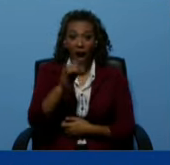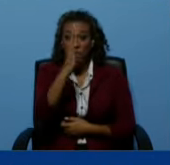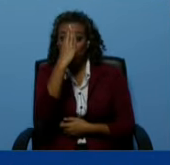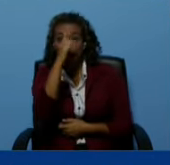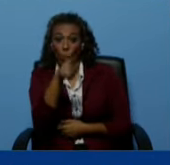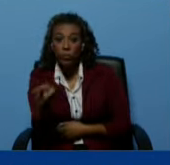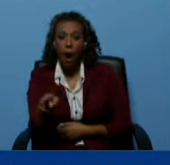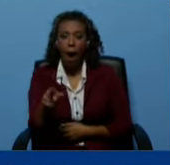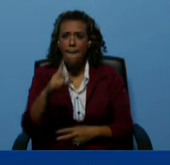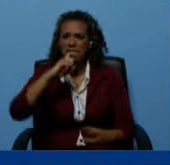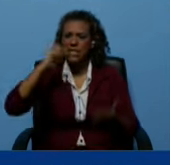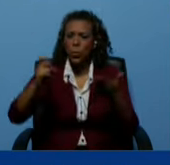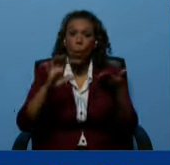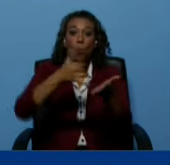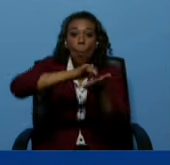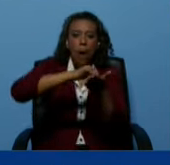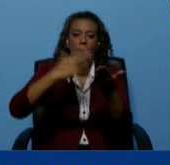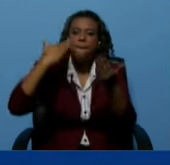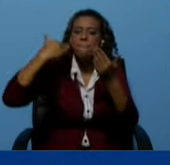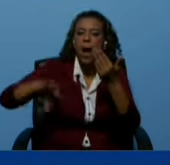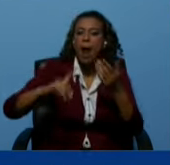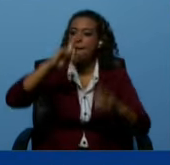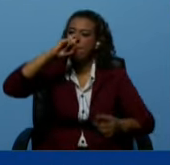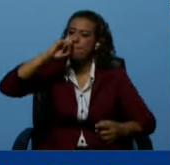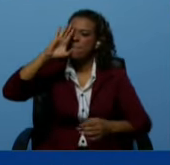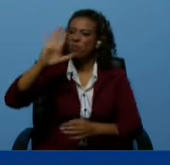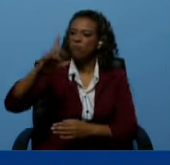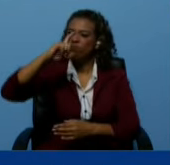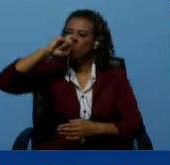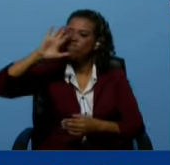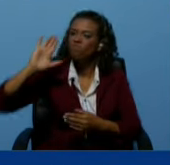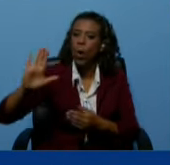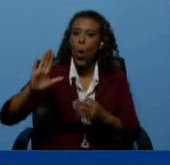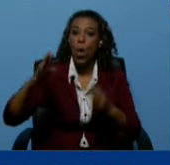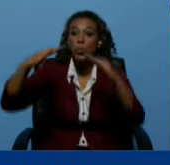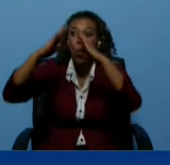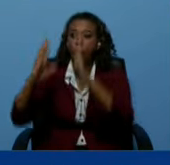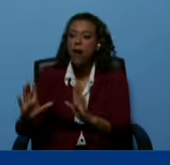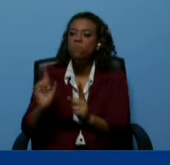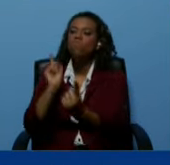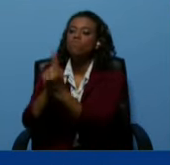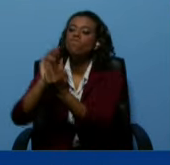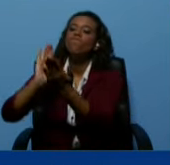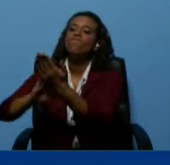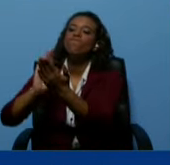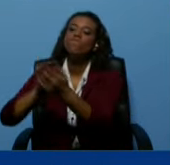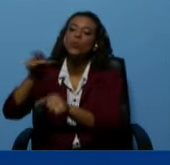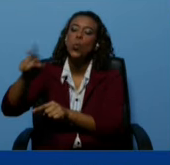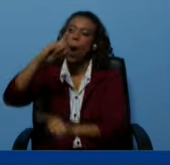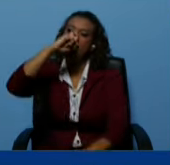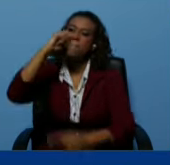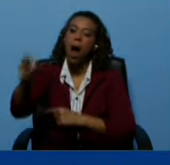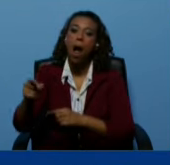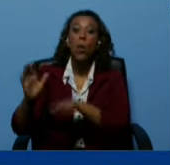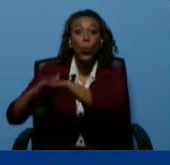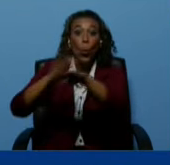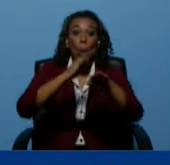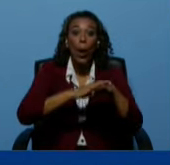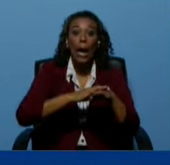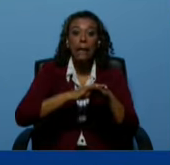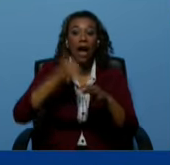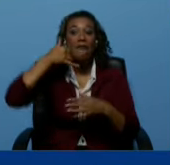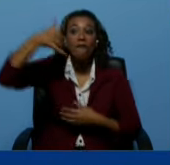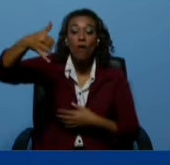¿Cuánta gente amenazaron por WhatsApp? ¿Cuánta gente amenazaron en su casa? ¿A cuántos los llamaron desde el